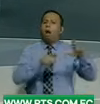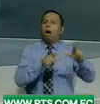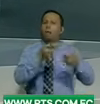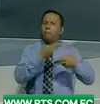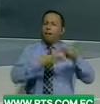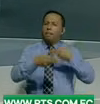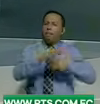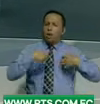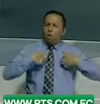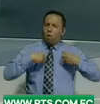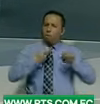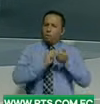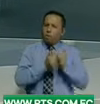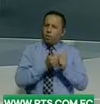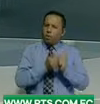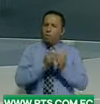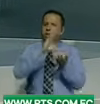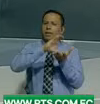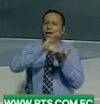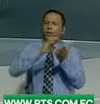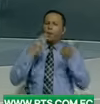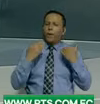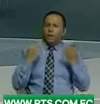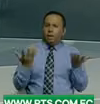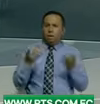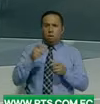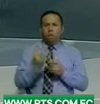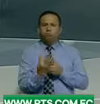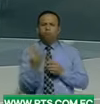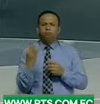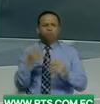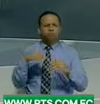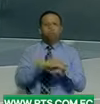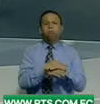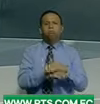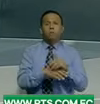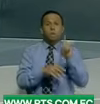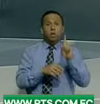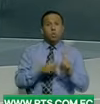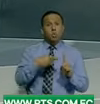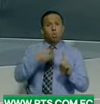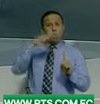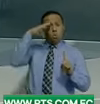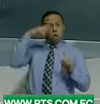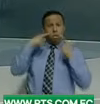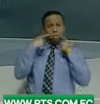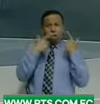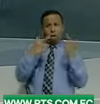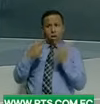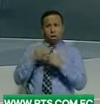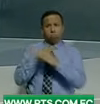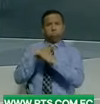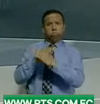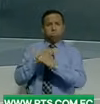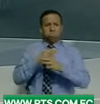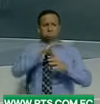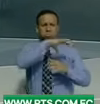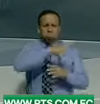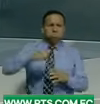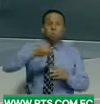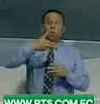deportiva en el centro de Guayaquil. Los antisociales se llevaron también el arma de fuego que portaba el guardia de aquel establecimiento